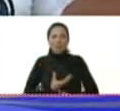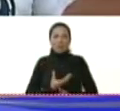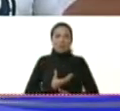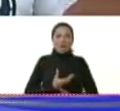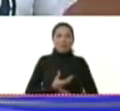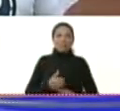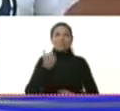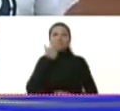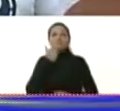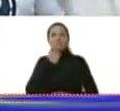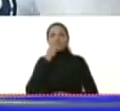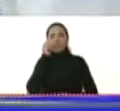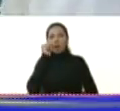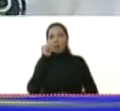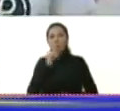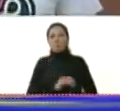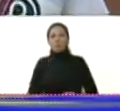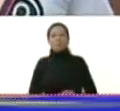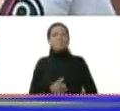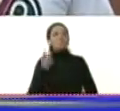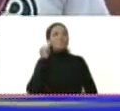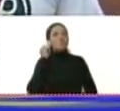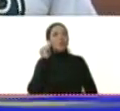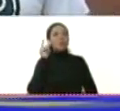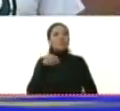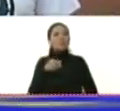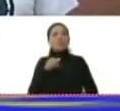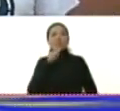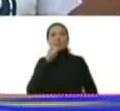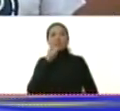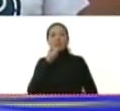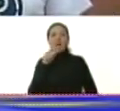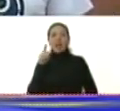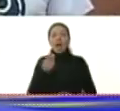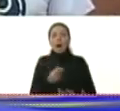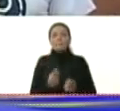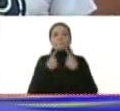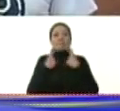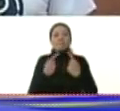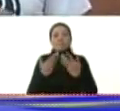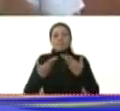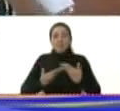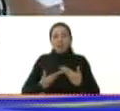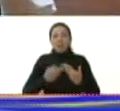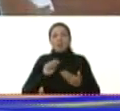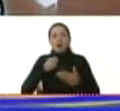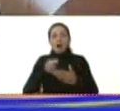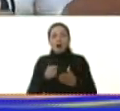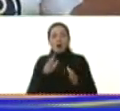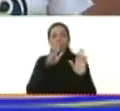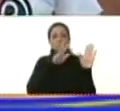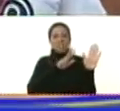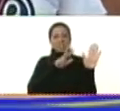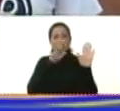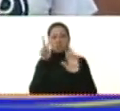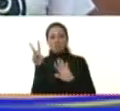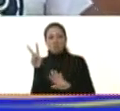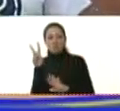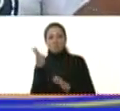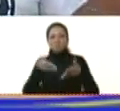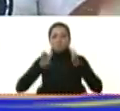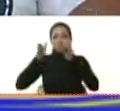Valencia, Alejandro Marvés, y Jessica, que va a ser una de las beneficiadas de los 82